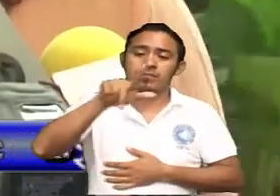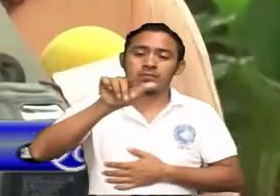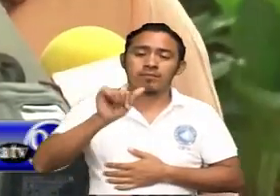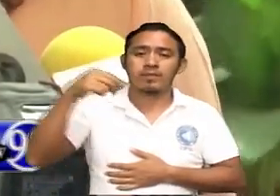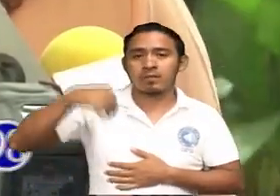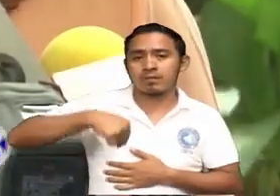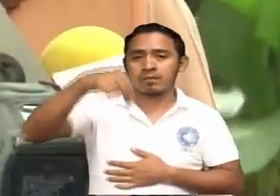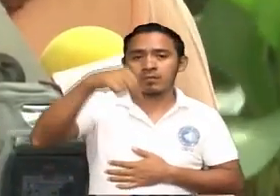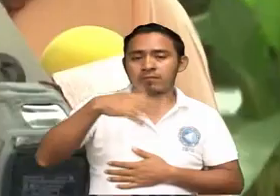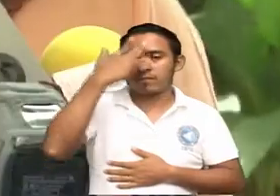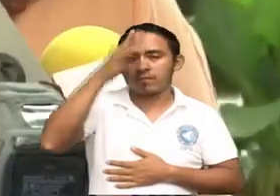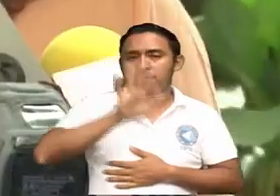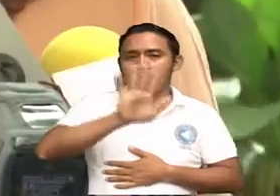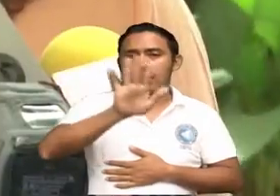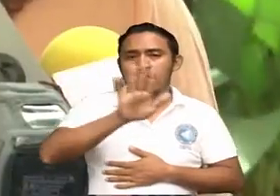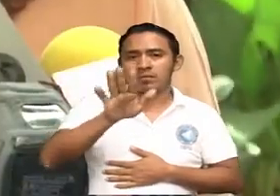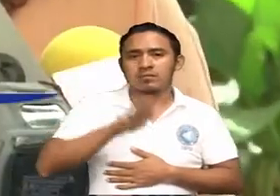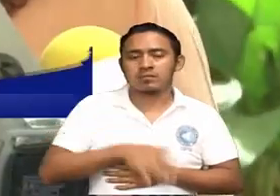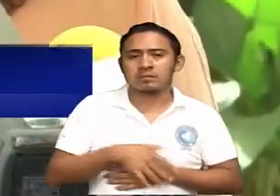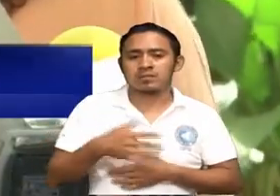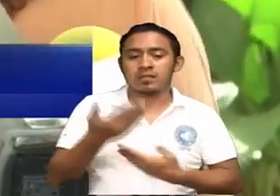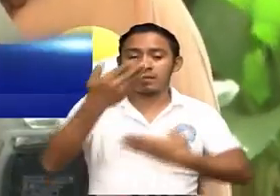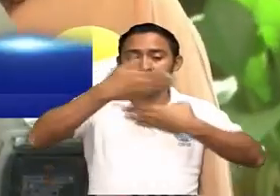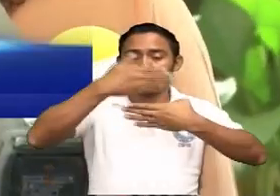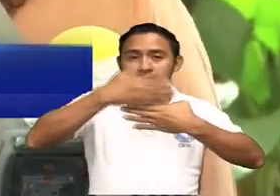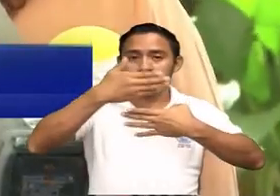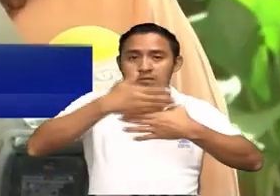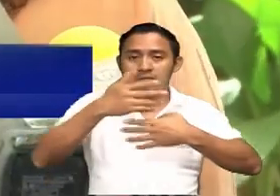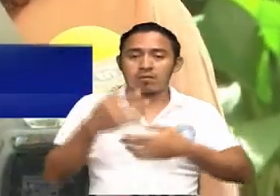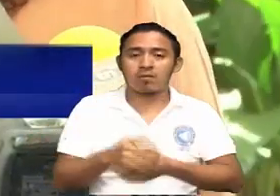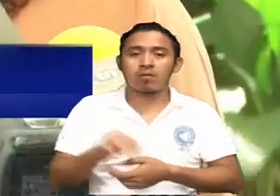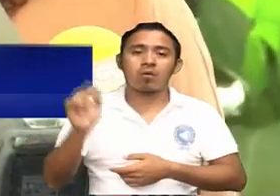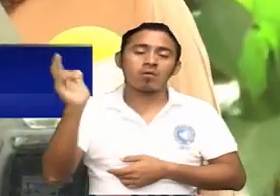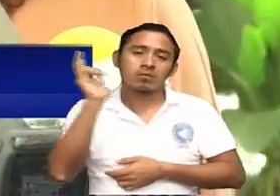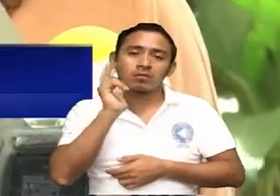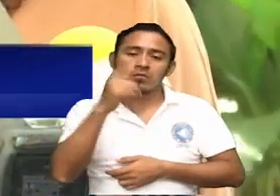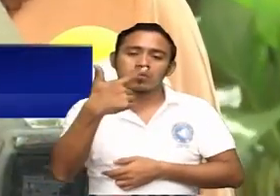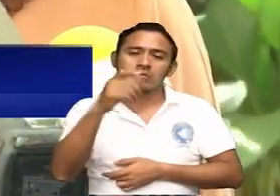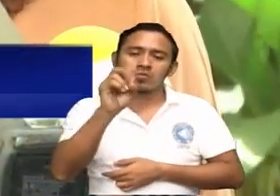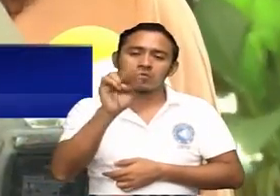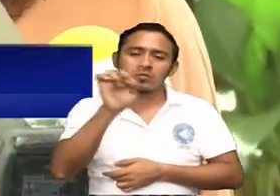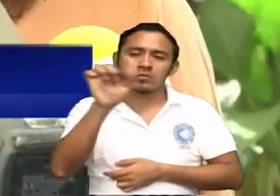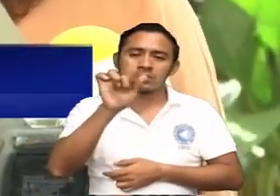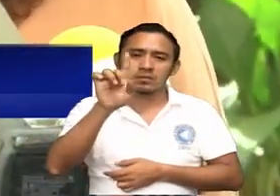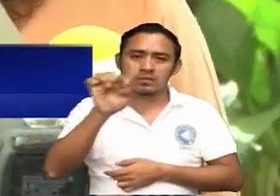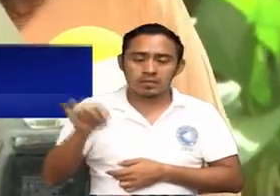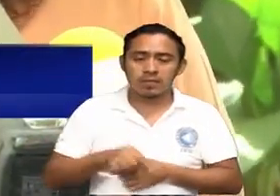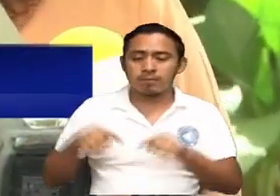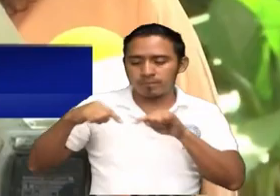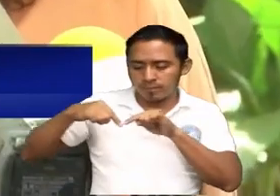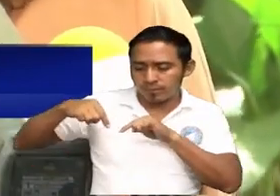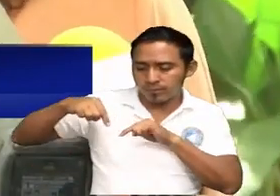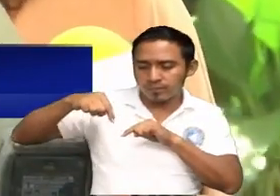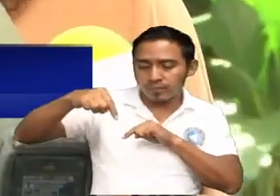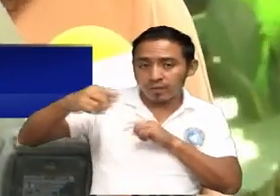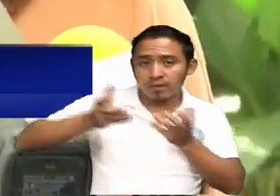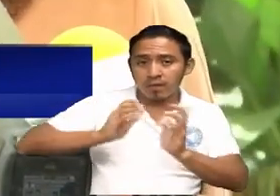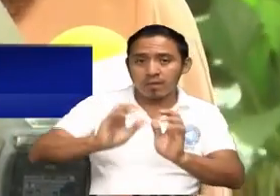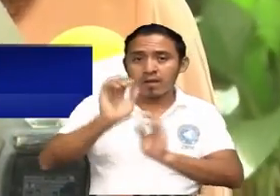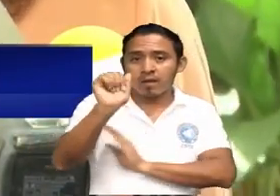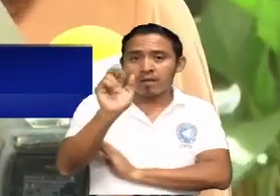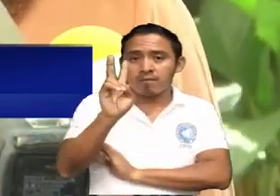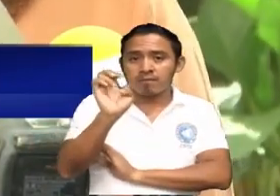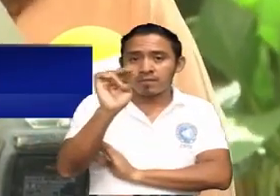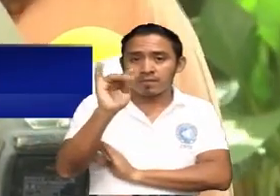frente a donde fue el Cine González y recorriendo todo lo que es la avenida de Bolívar a Chávez hacia la izquierda el Ministerio